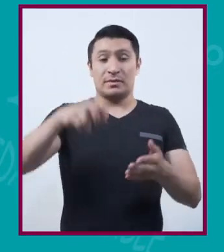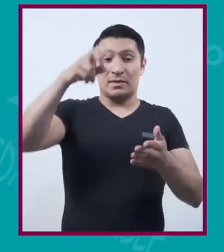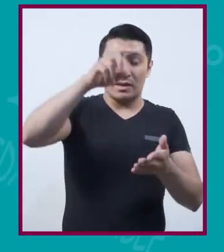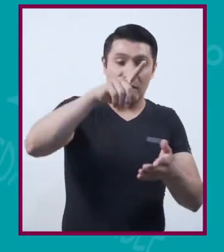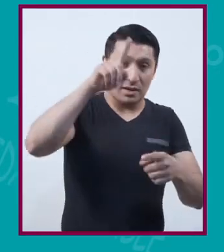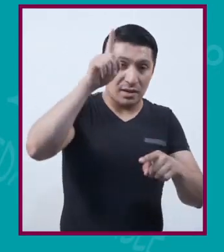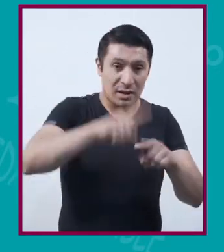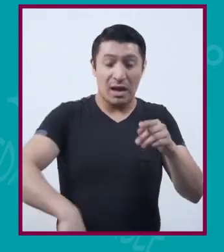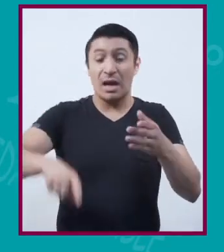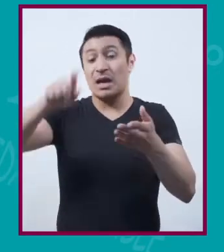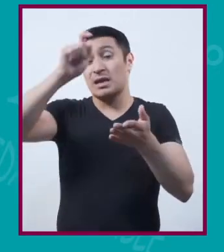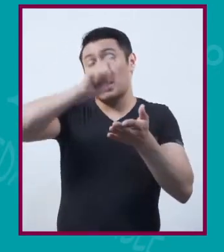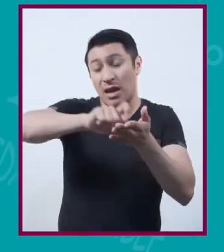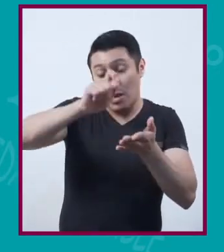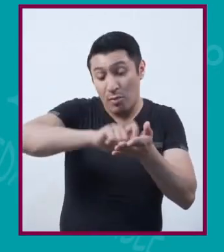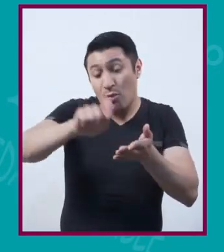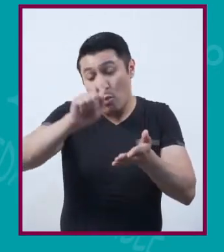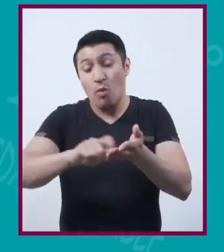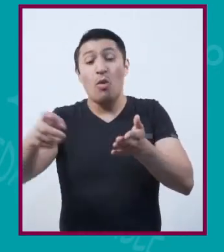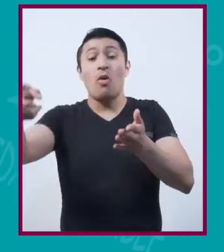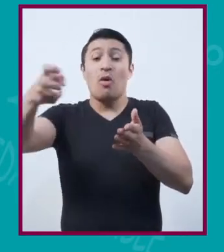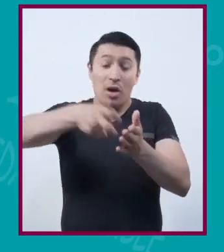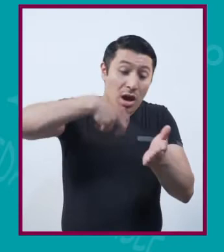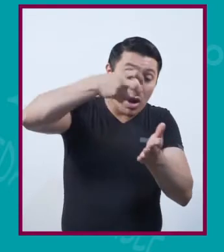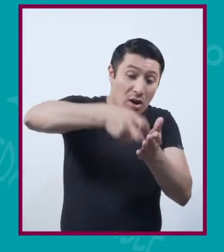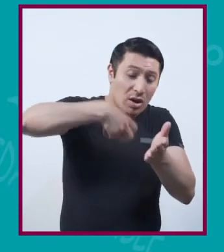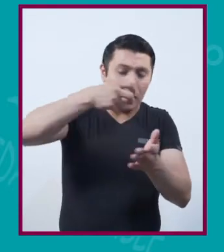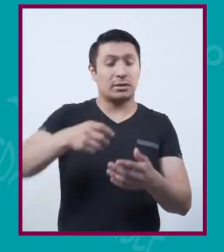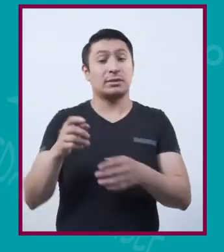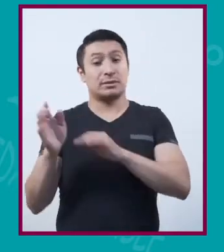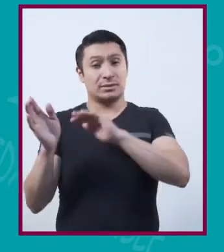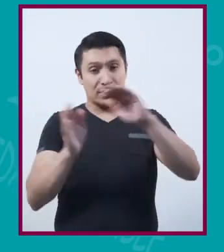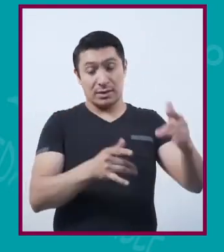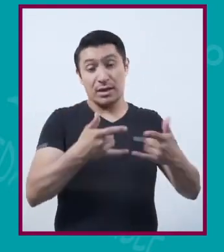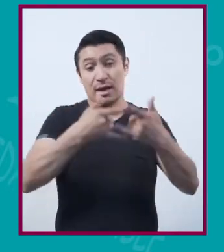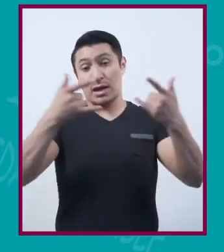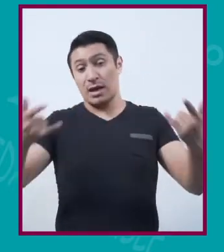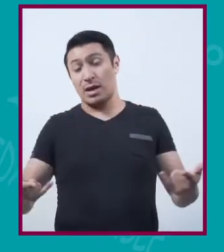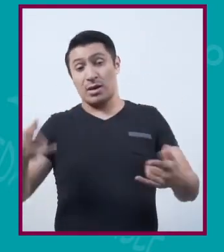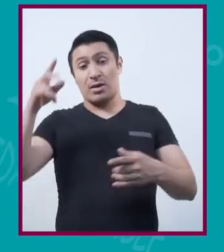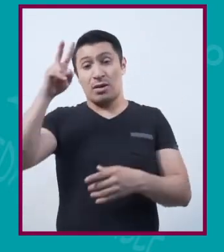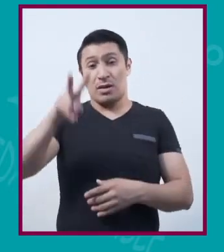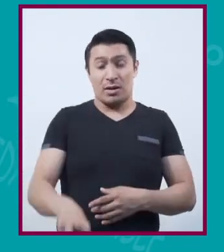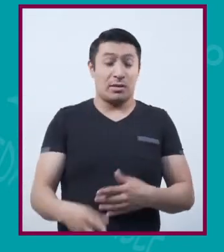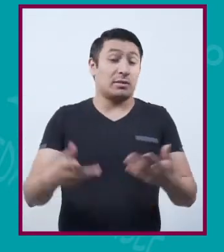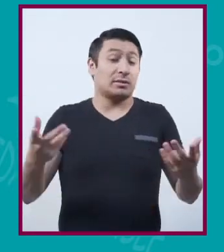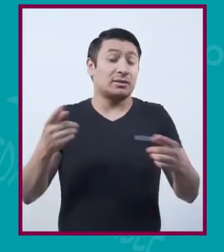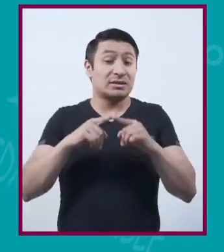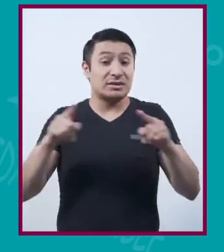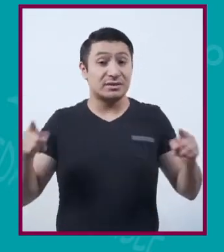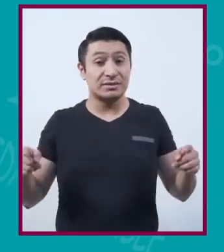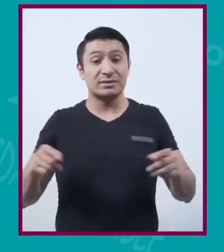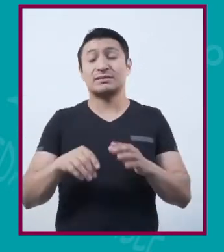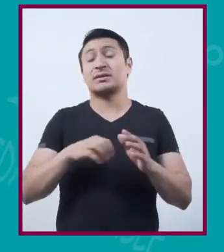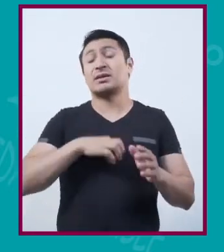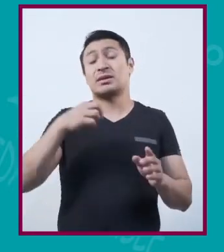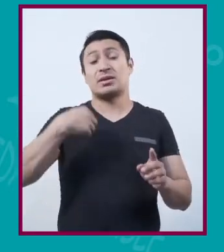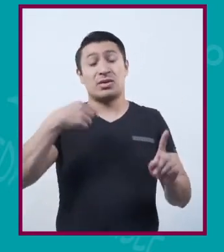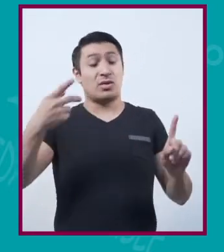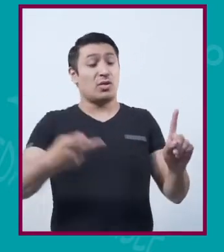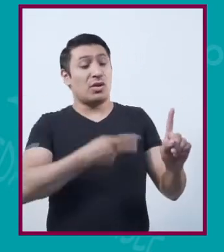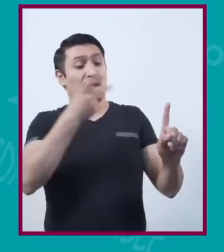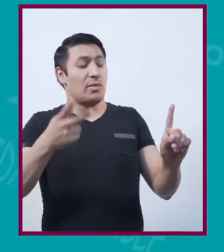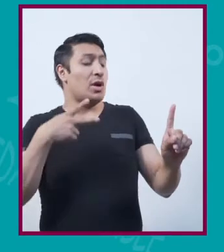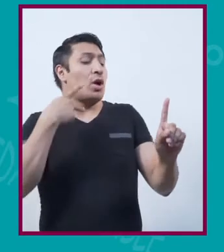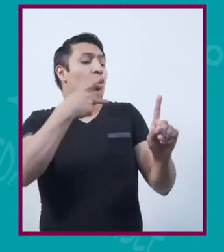el biógrafo borra, va agregando, va quitando. Y en la historia oral es en tiempo real. Yo le